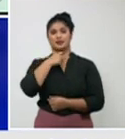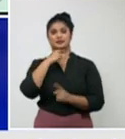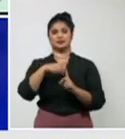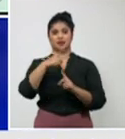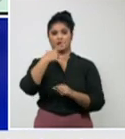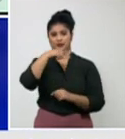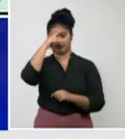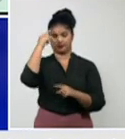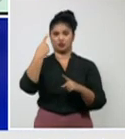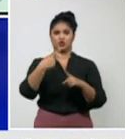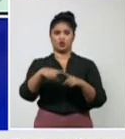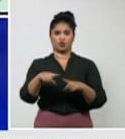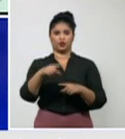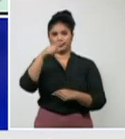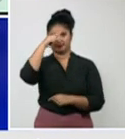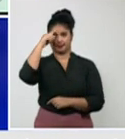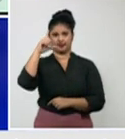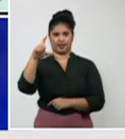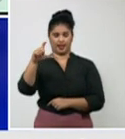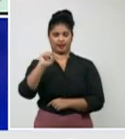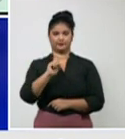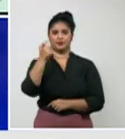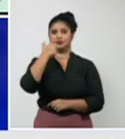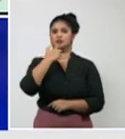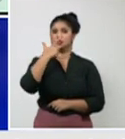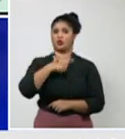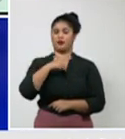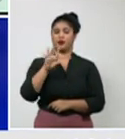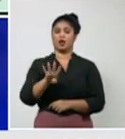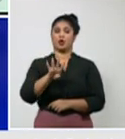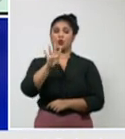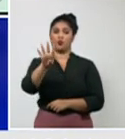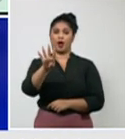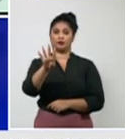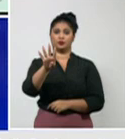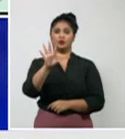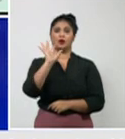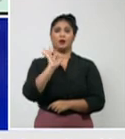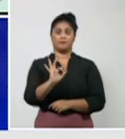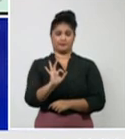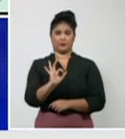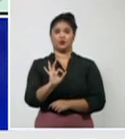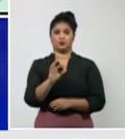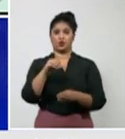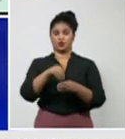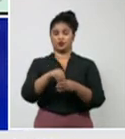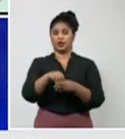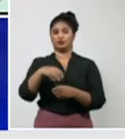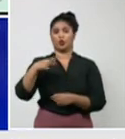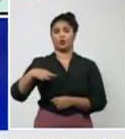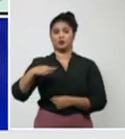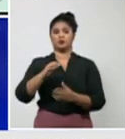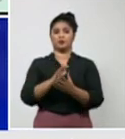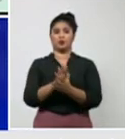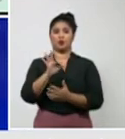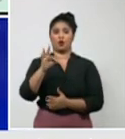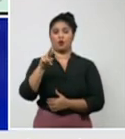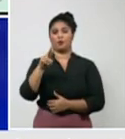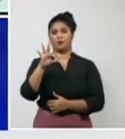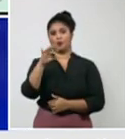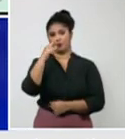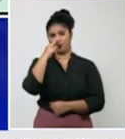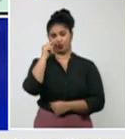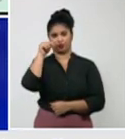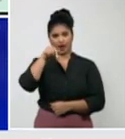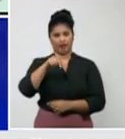4 importados son de Morón. Así nos ha estado pasando en estos últimos días, un número importante del municipio